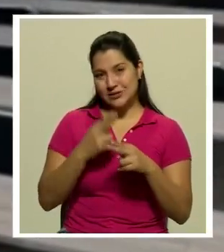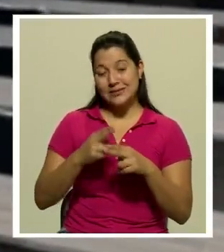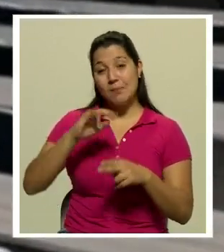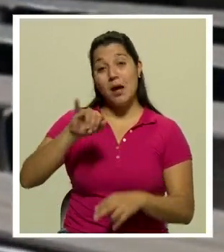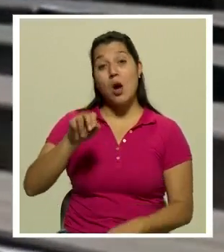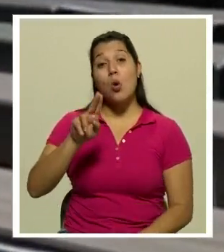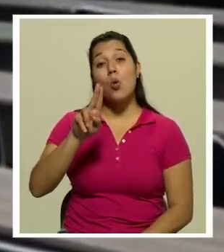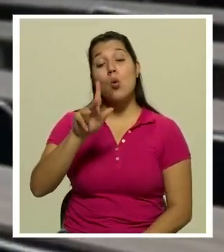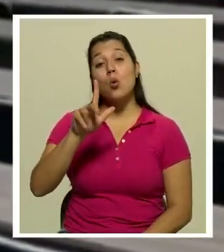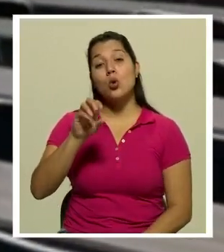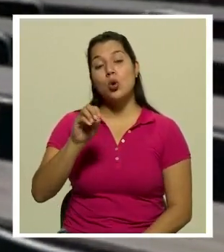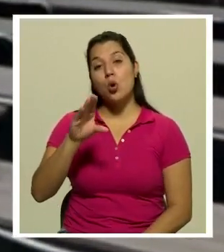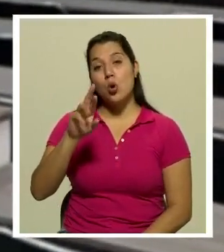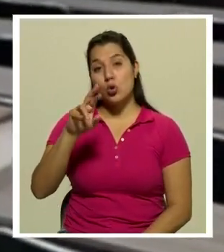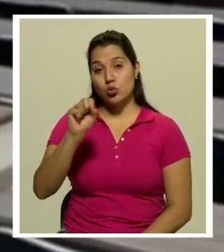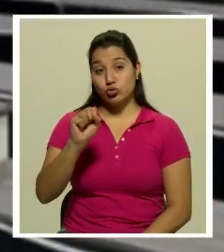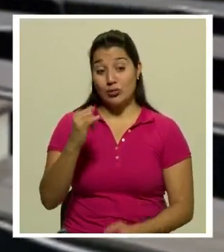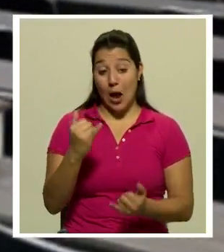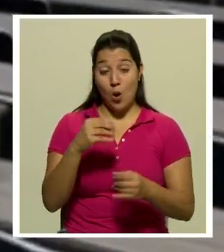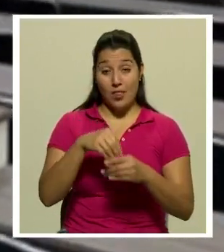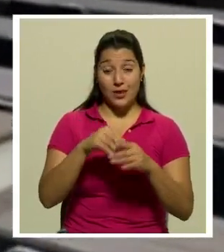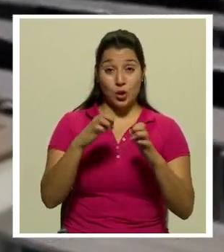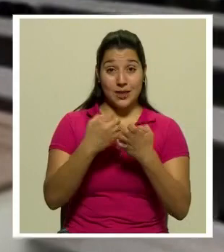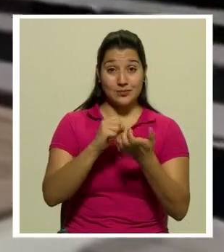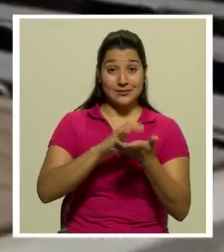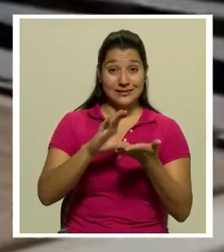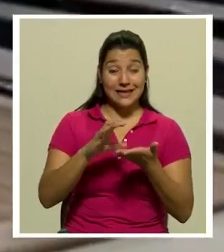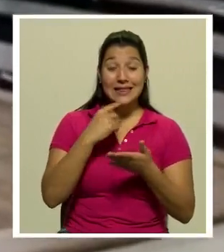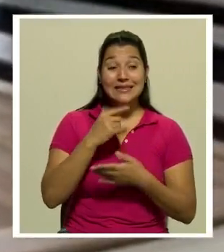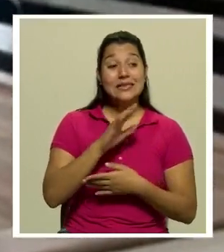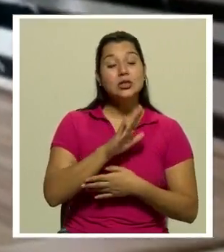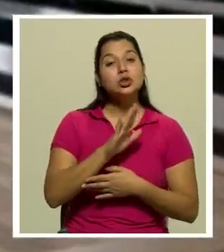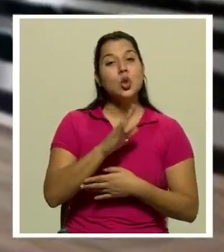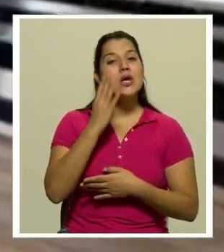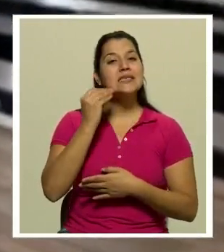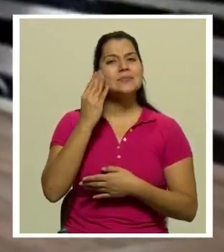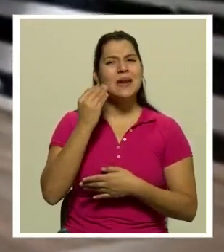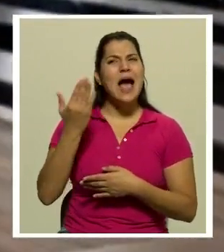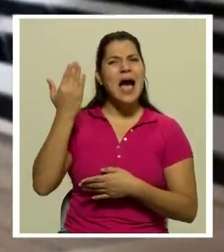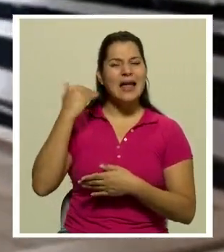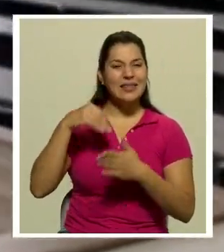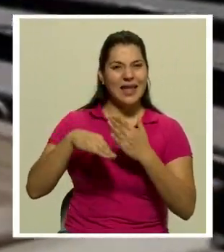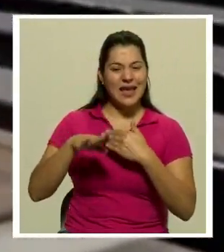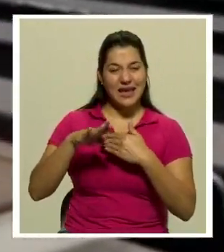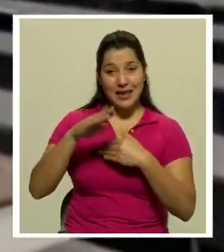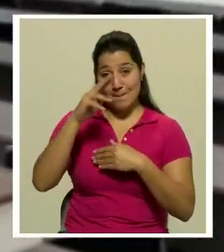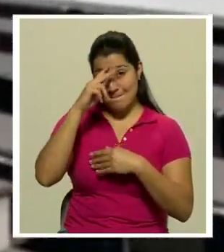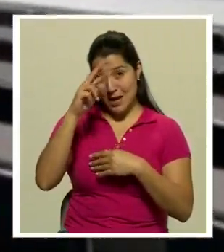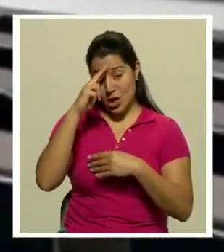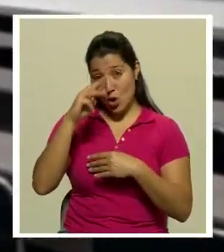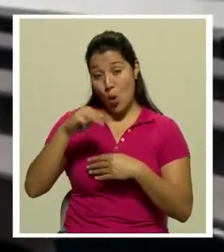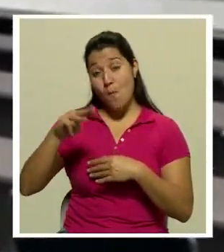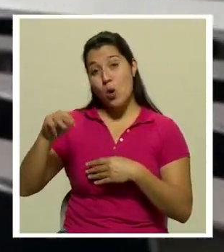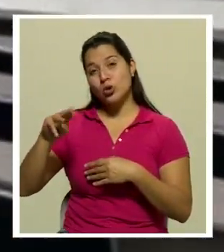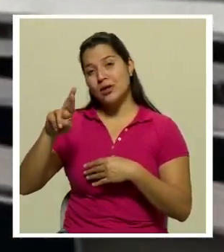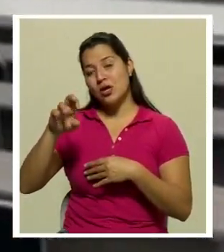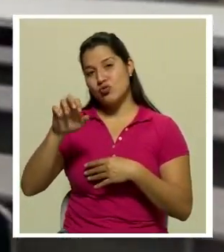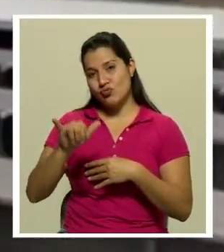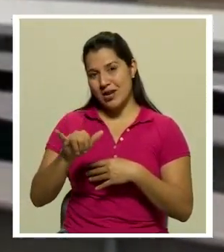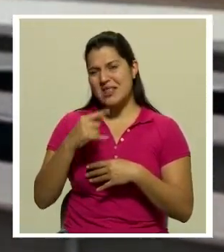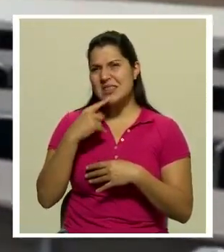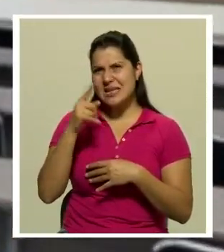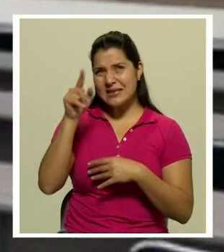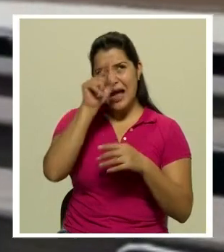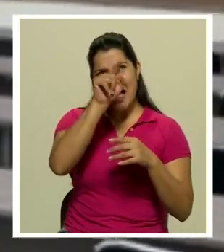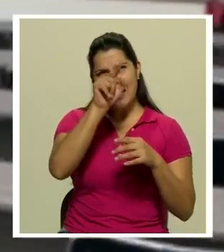San Carlos, manifestó que en su experiencia estuvo en Monterrey, donde las instalaciones son muy similares, y asegura que ese tipo de condiciones son